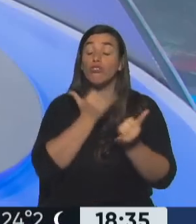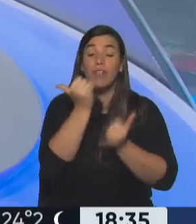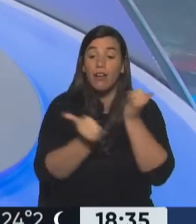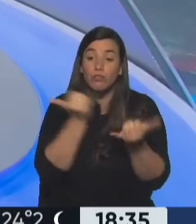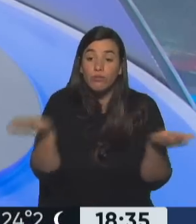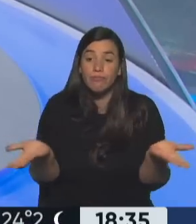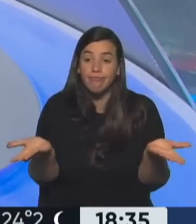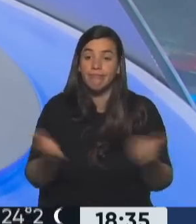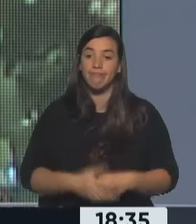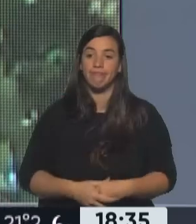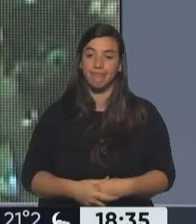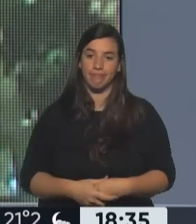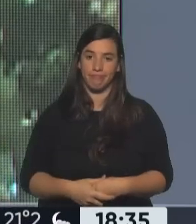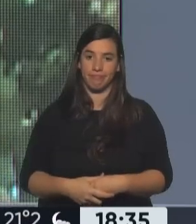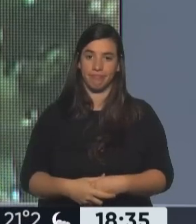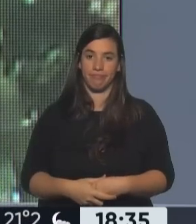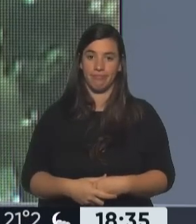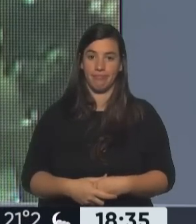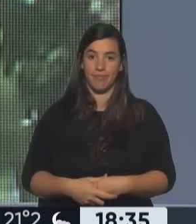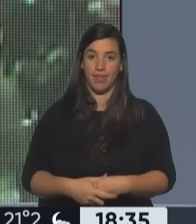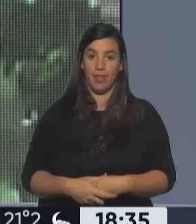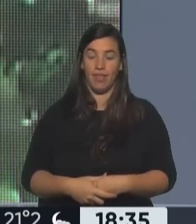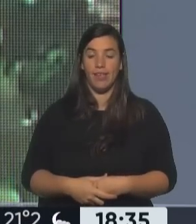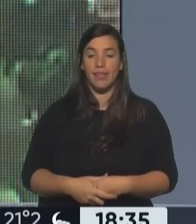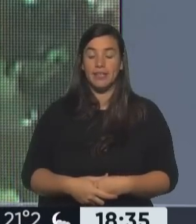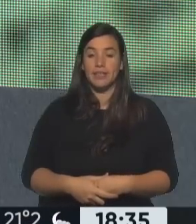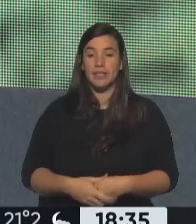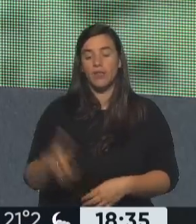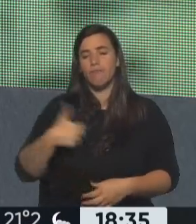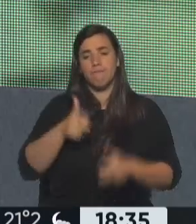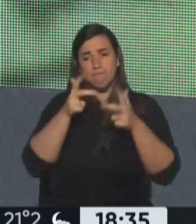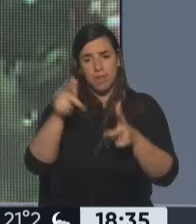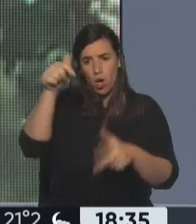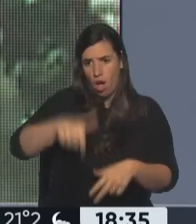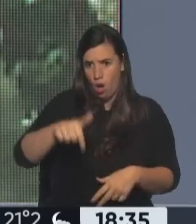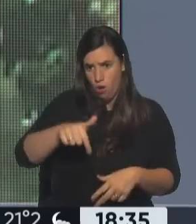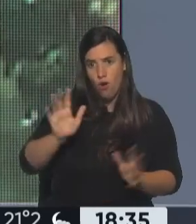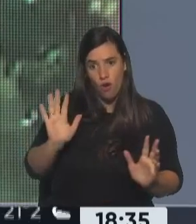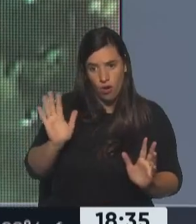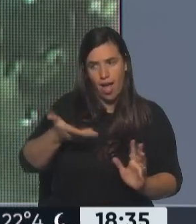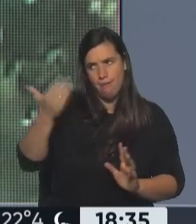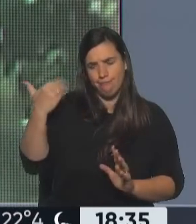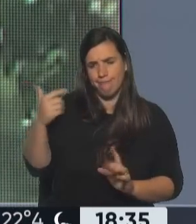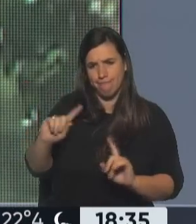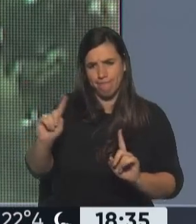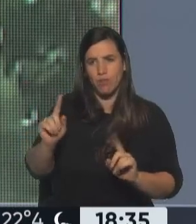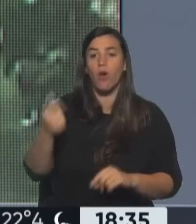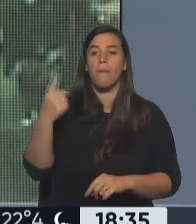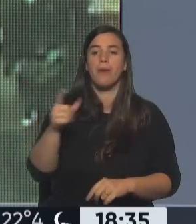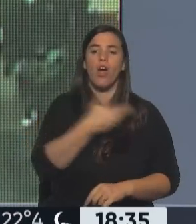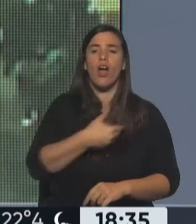vez más, a ver. Sin hacer prehistoria, ¿no? Por ejemplo. Claro. Quizá el resumen de este gobierno,